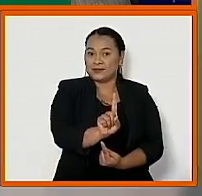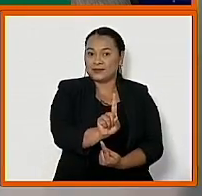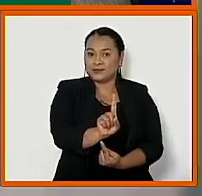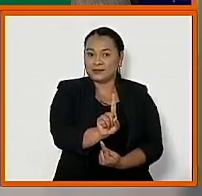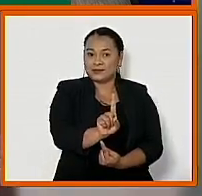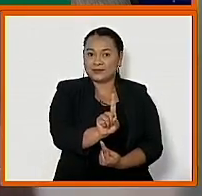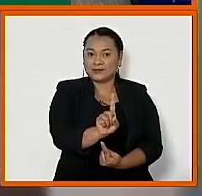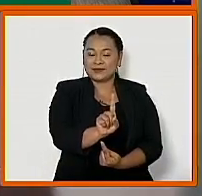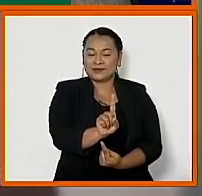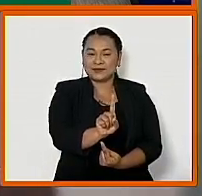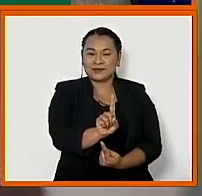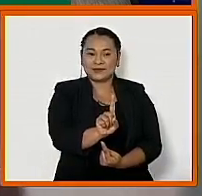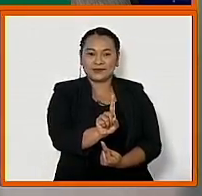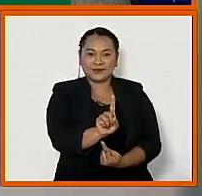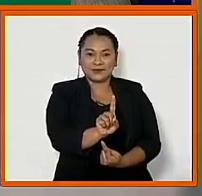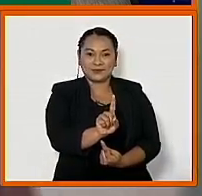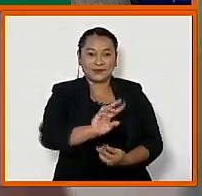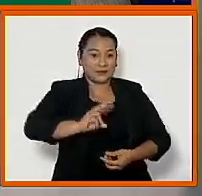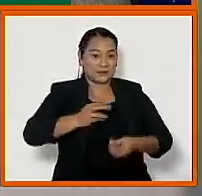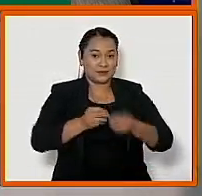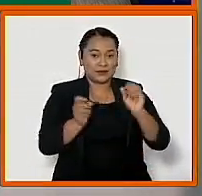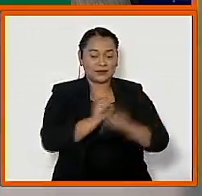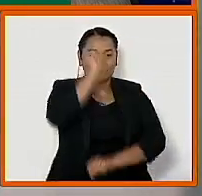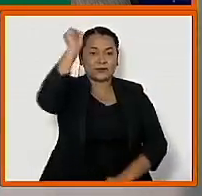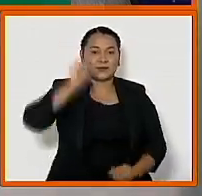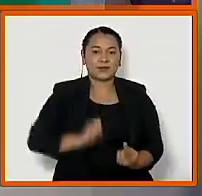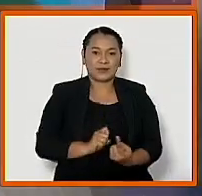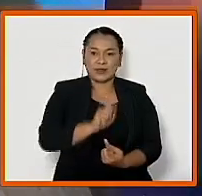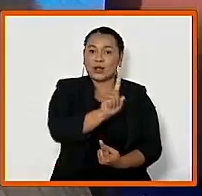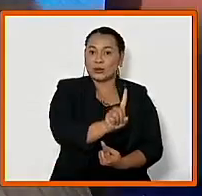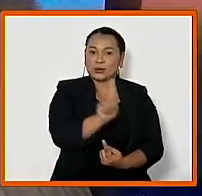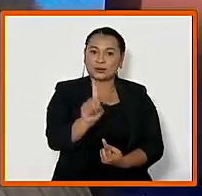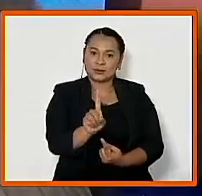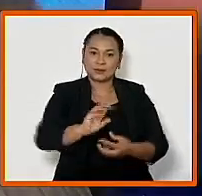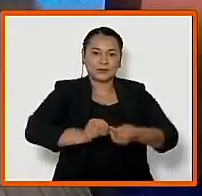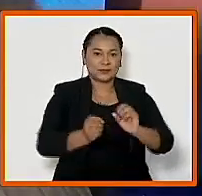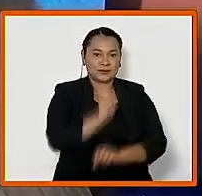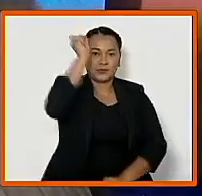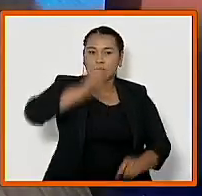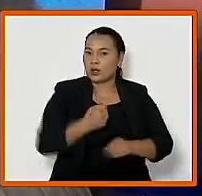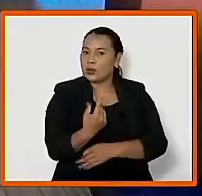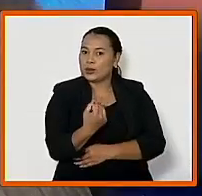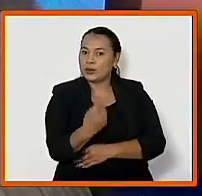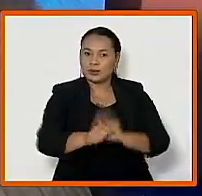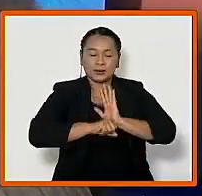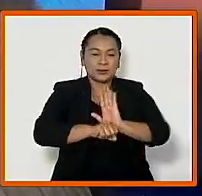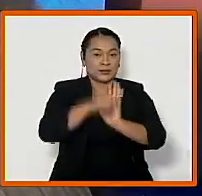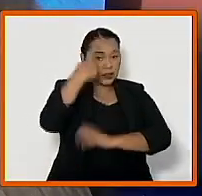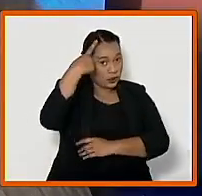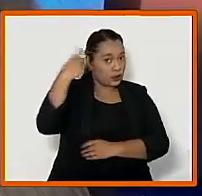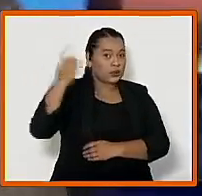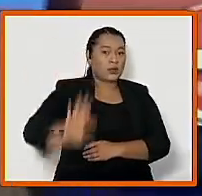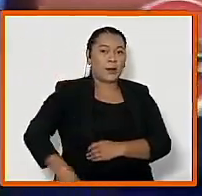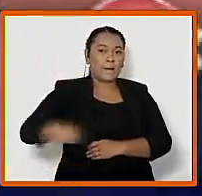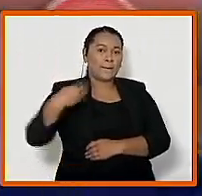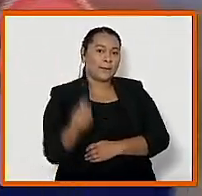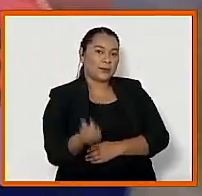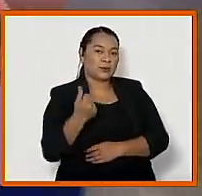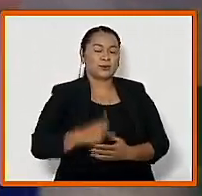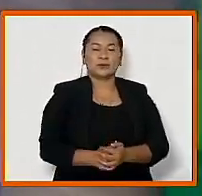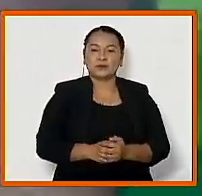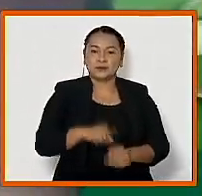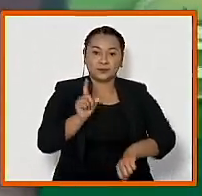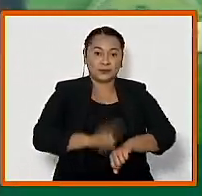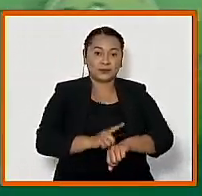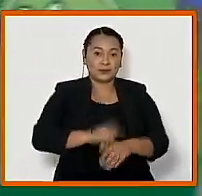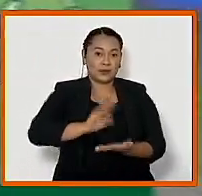del 1, el segundo dígito favorecido es el 1. Número favorecido 11 con su símbolo de sueños perro. Es momento de multiplicar tu premio junto a